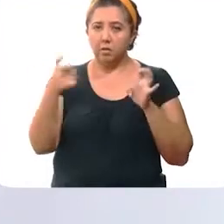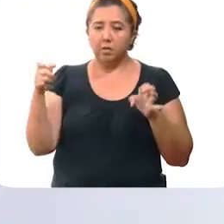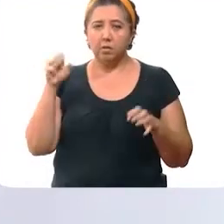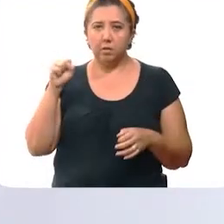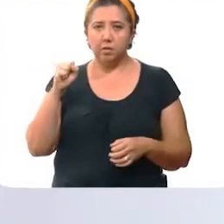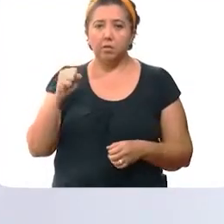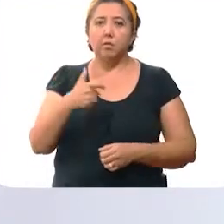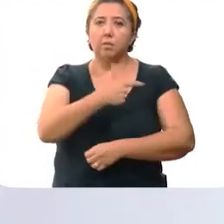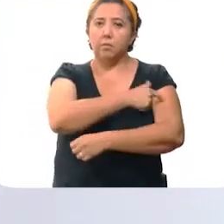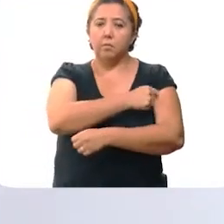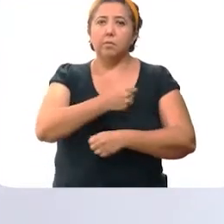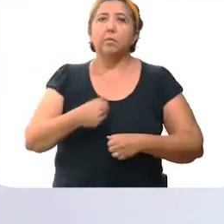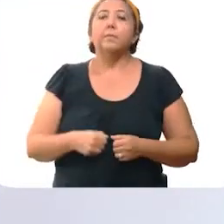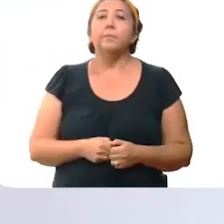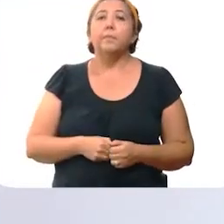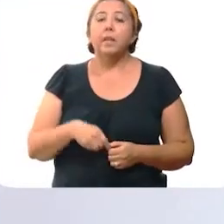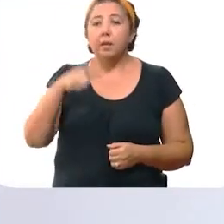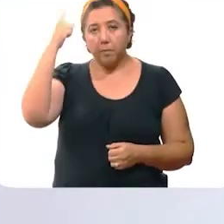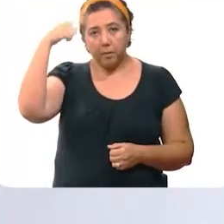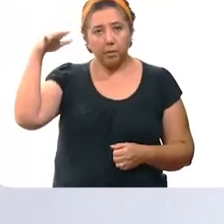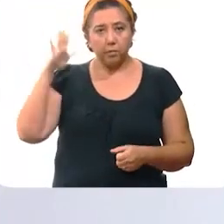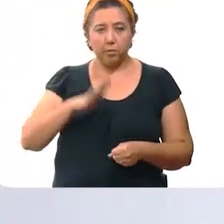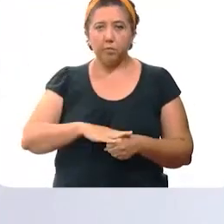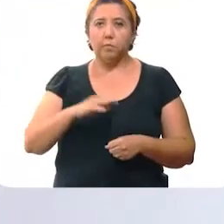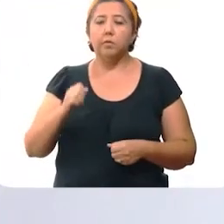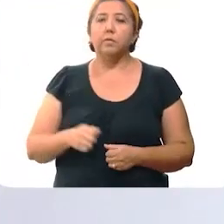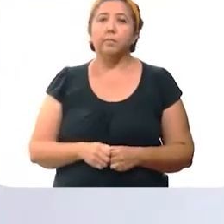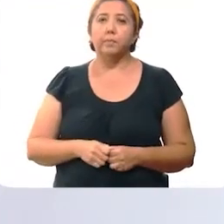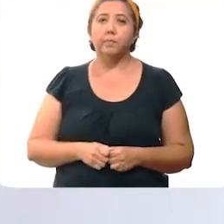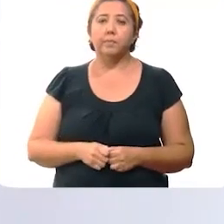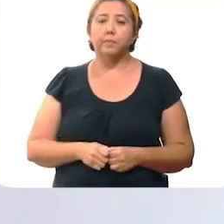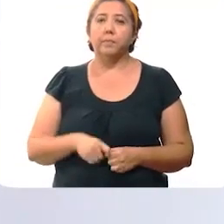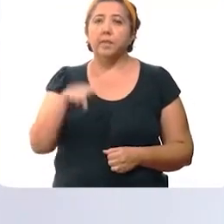144.760 dosis de vacunas contra el coronavirus para adultos mayores.